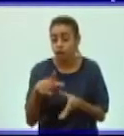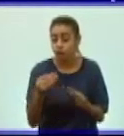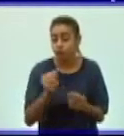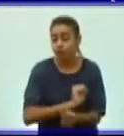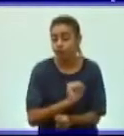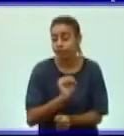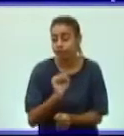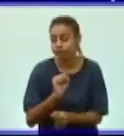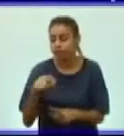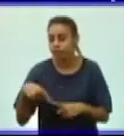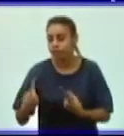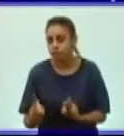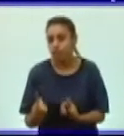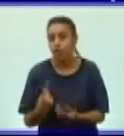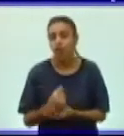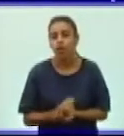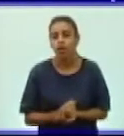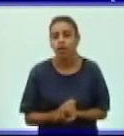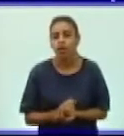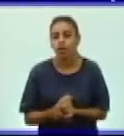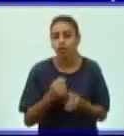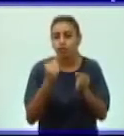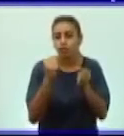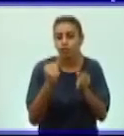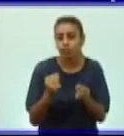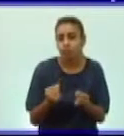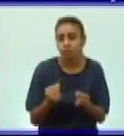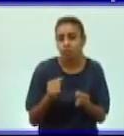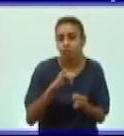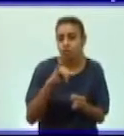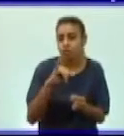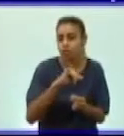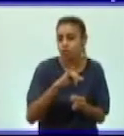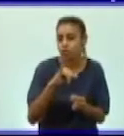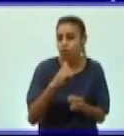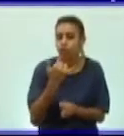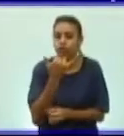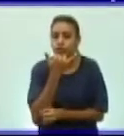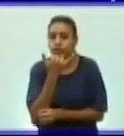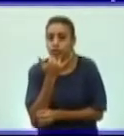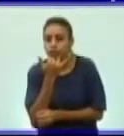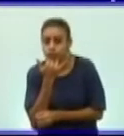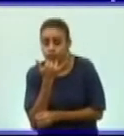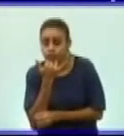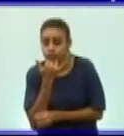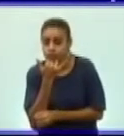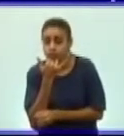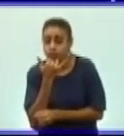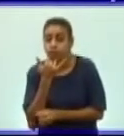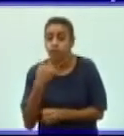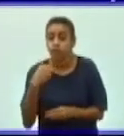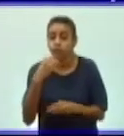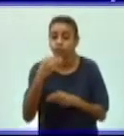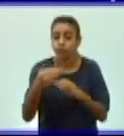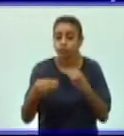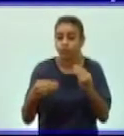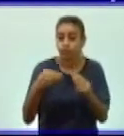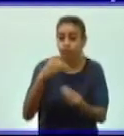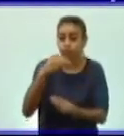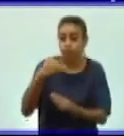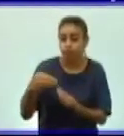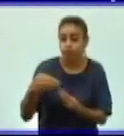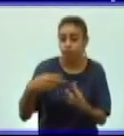fueron dando también, muchachos, tendencia al estancamiento. Se fueron dando errores también en ese proceso